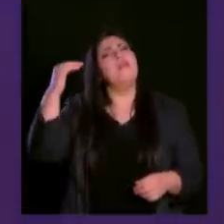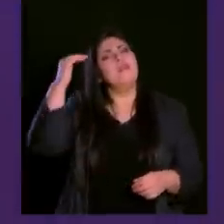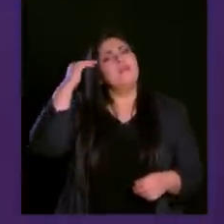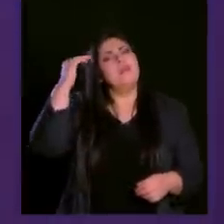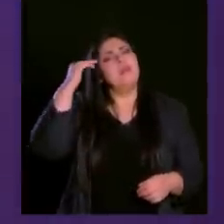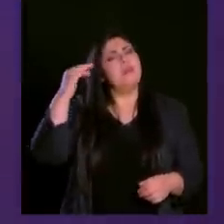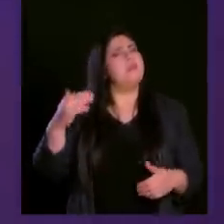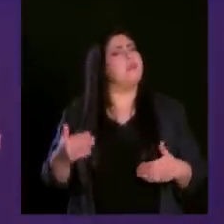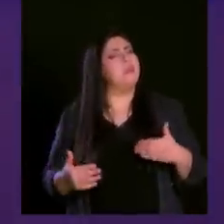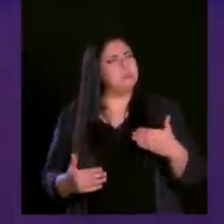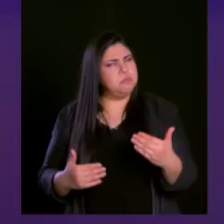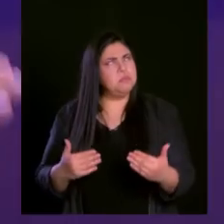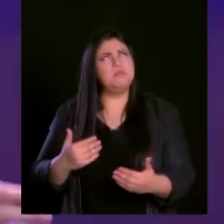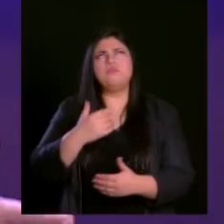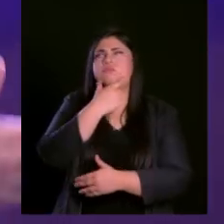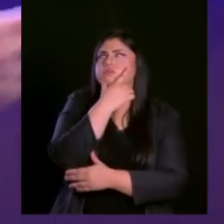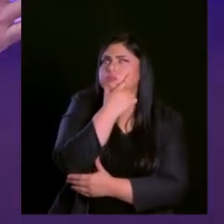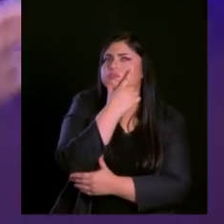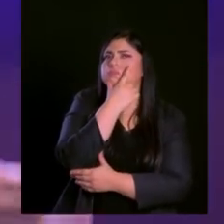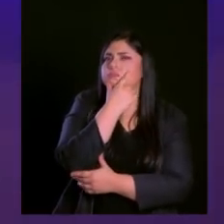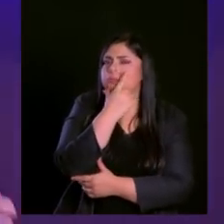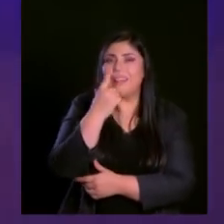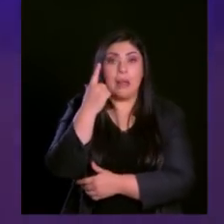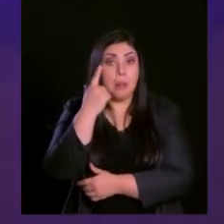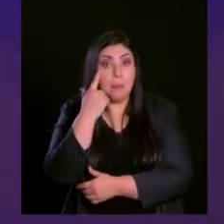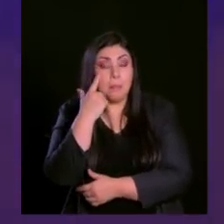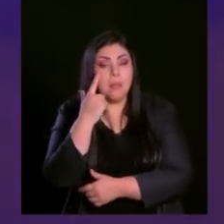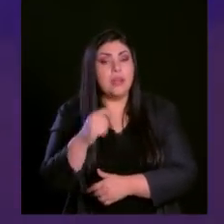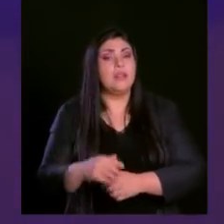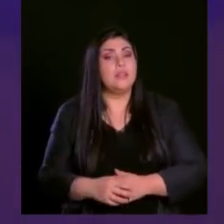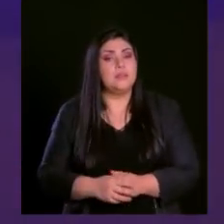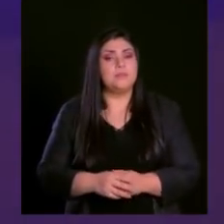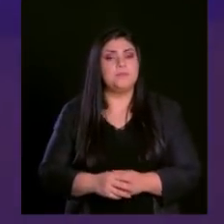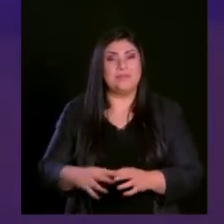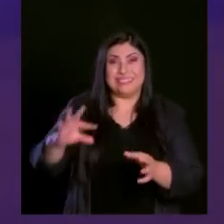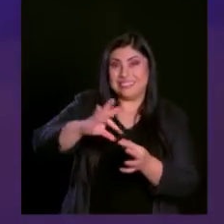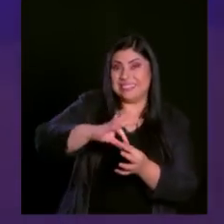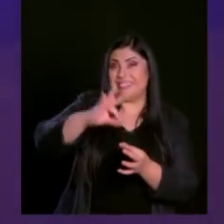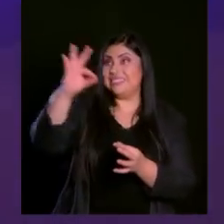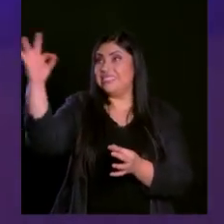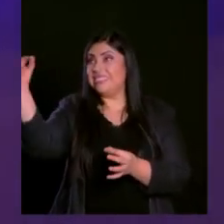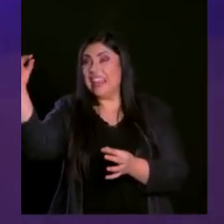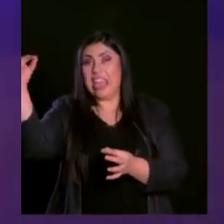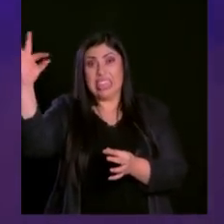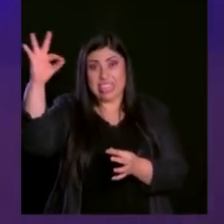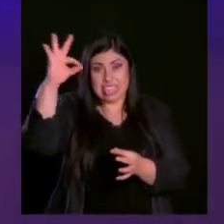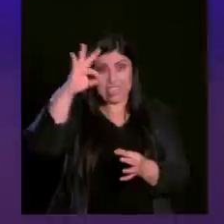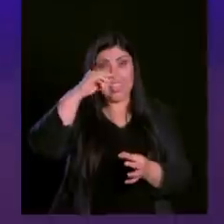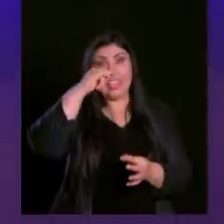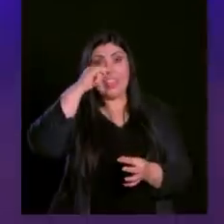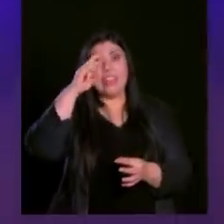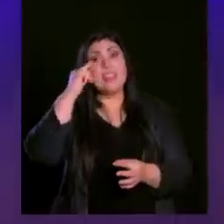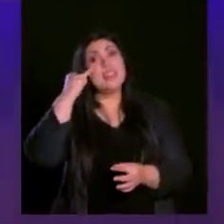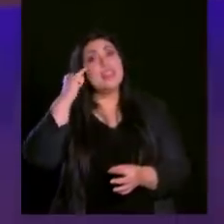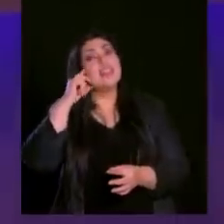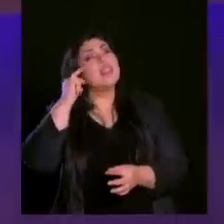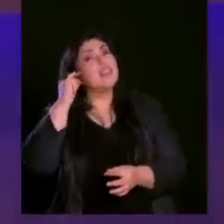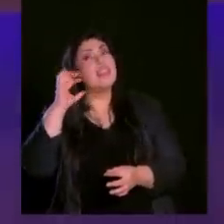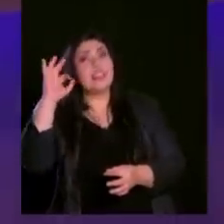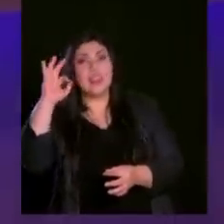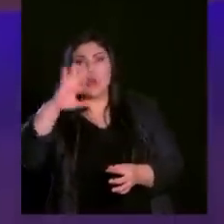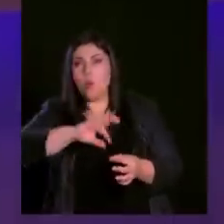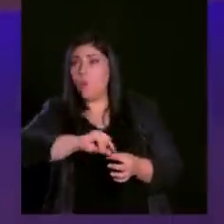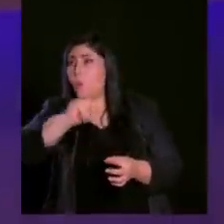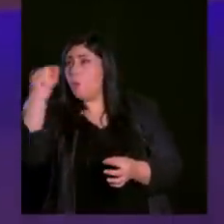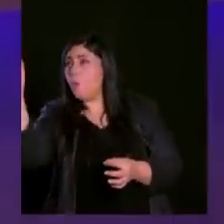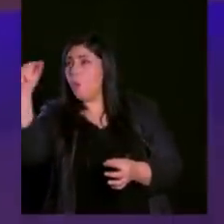fruto una de las diferencias entre el trigo y la cizaña que es lo que sigue después de esta de estos versos que le estoy